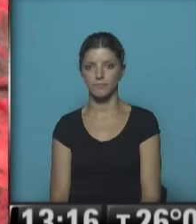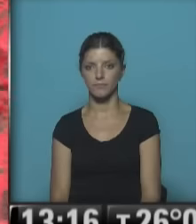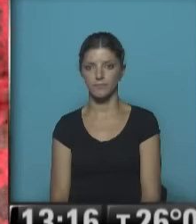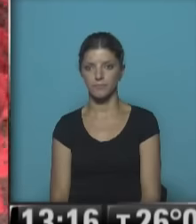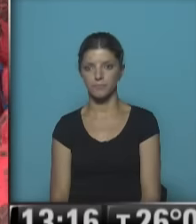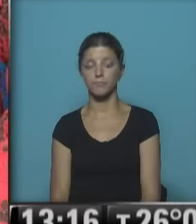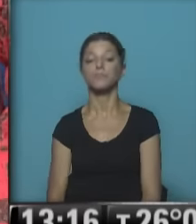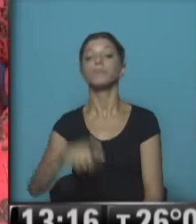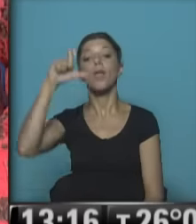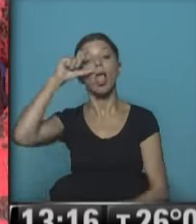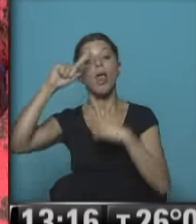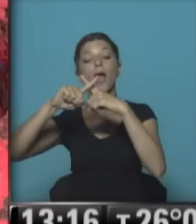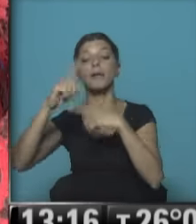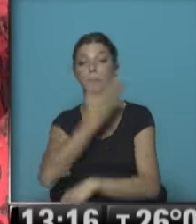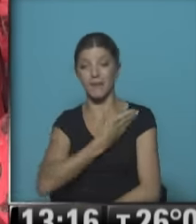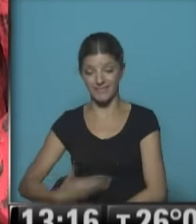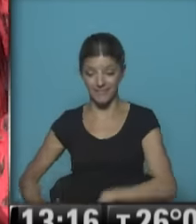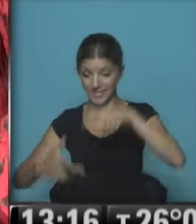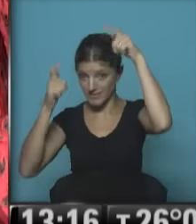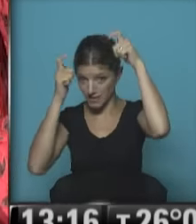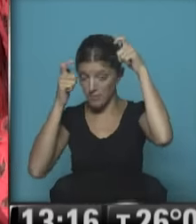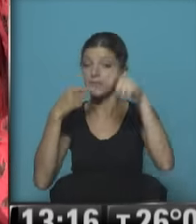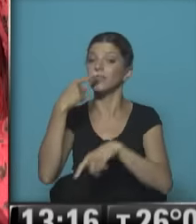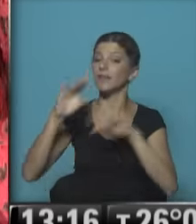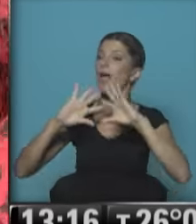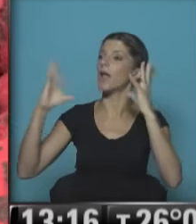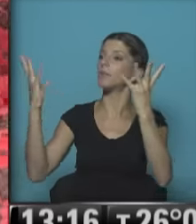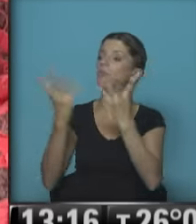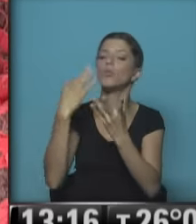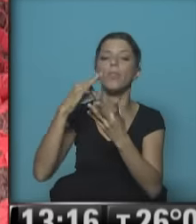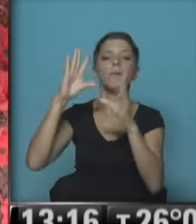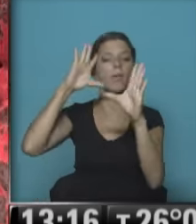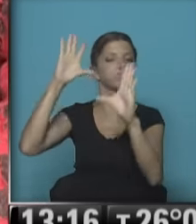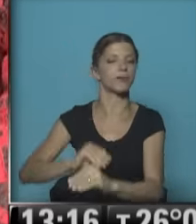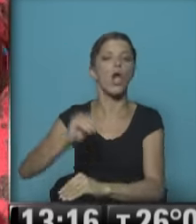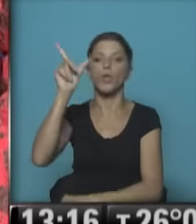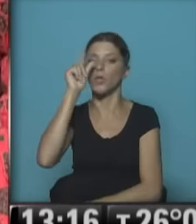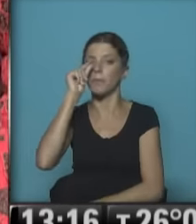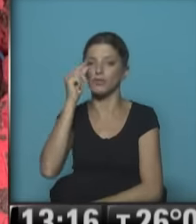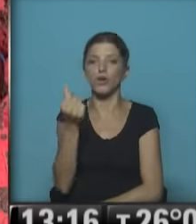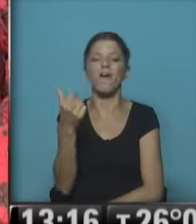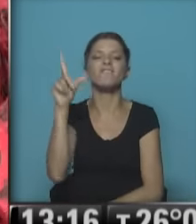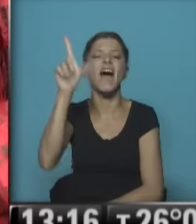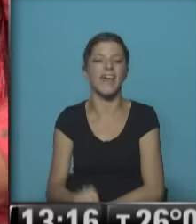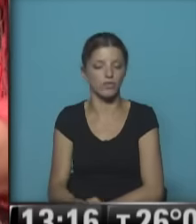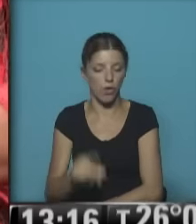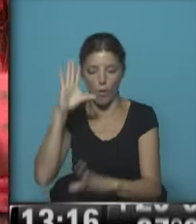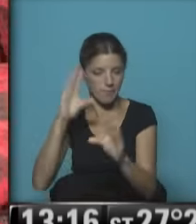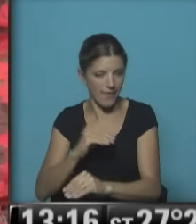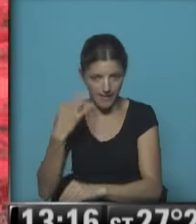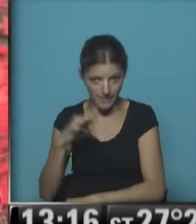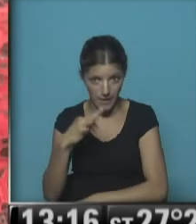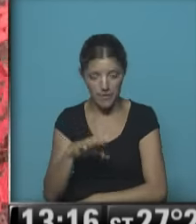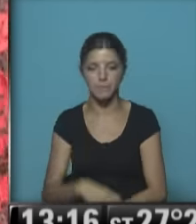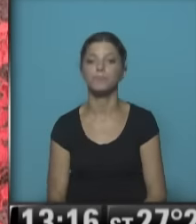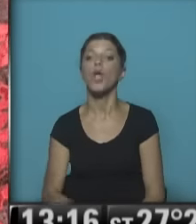El expresidente Hugo Chávez alguna vez dijo que el mundo debía olvidarse de un petróleo barato. Hoy se ubica